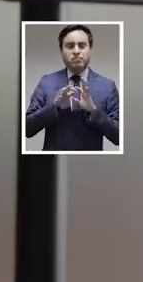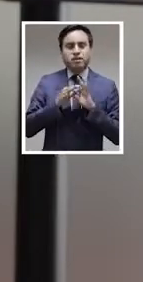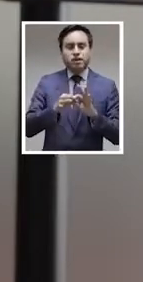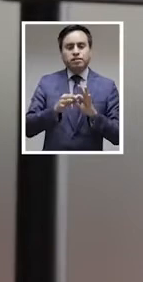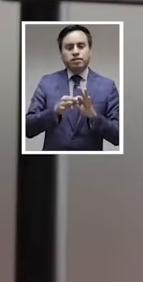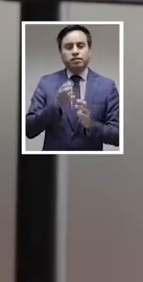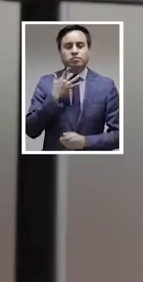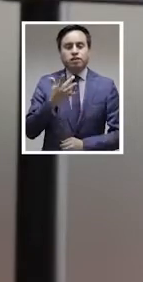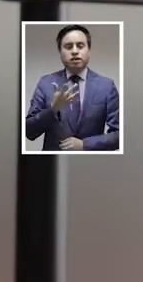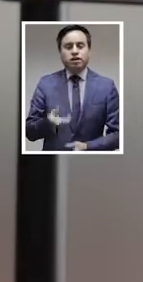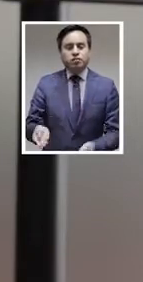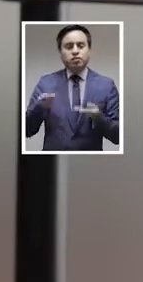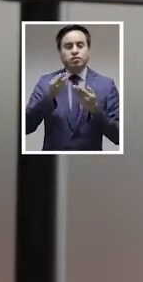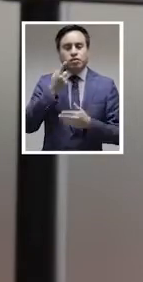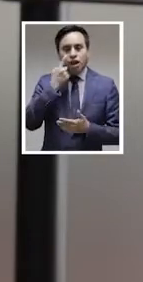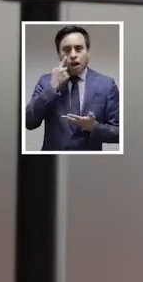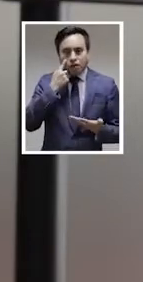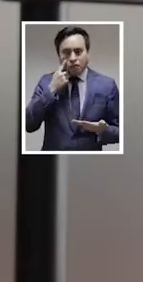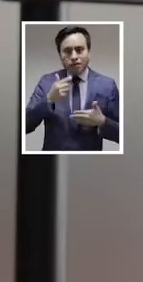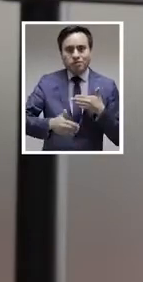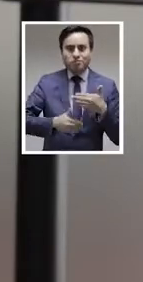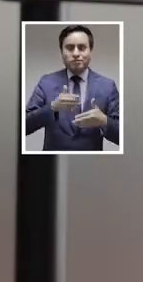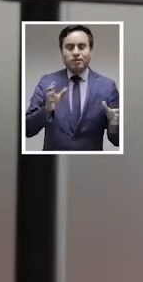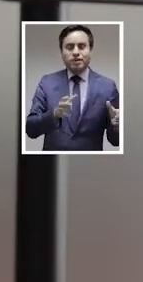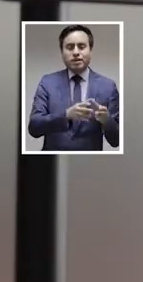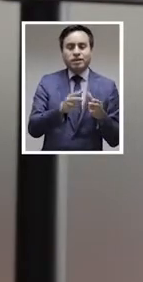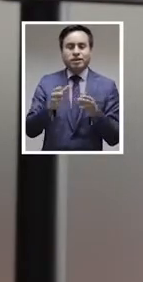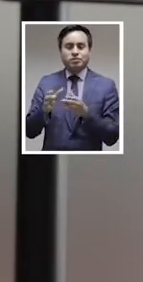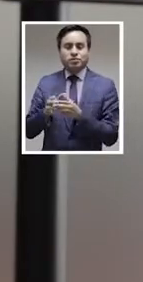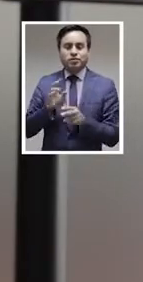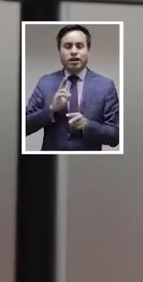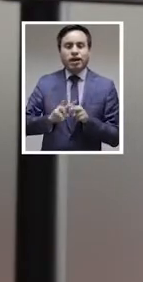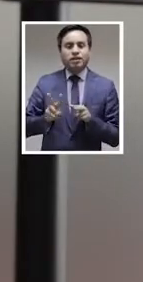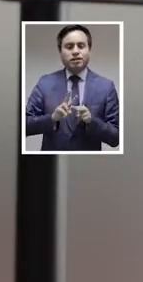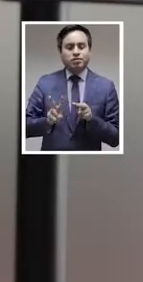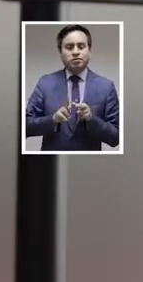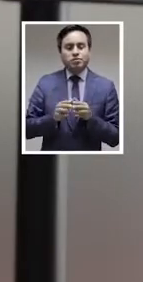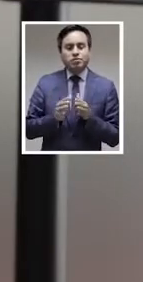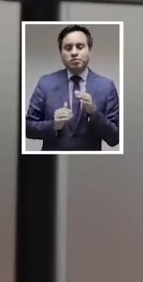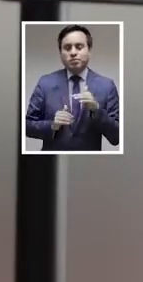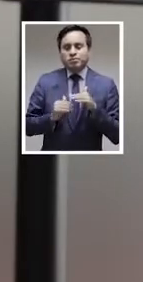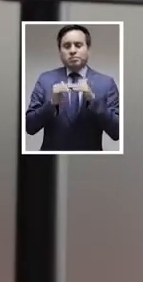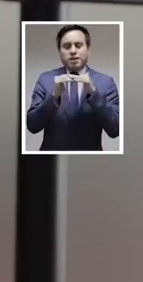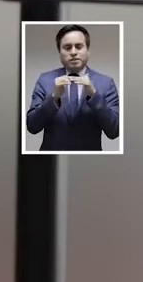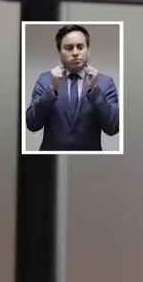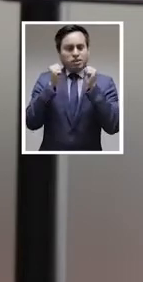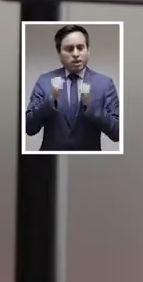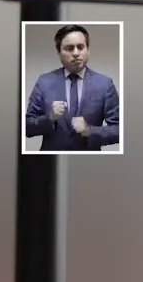gracias porque nos han puesto a prueba y nuestros equipos están haciendo lo máximo de